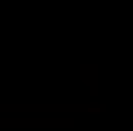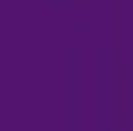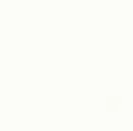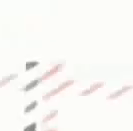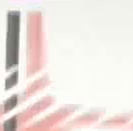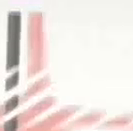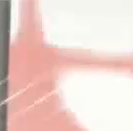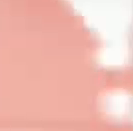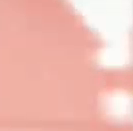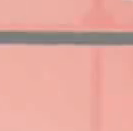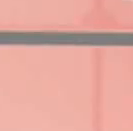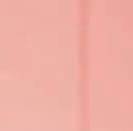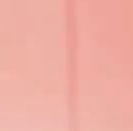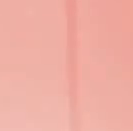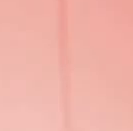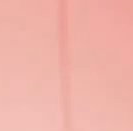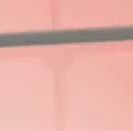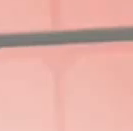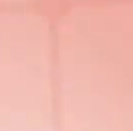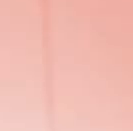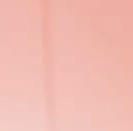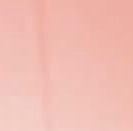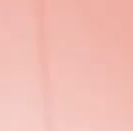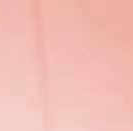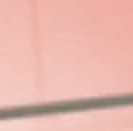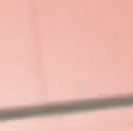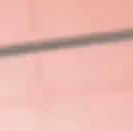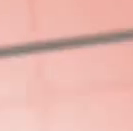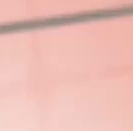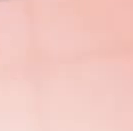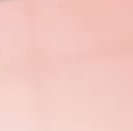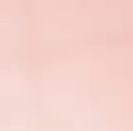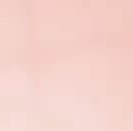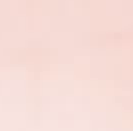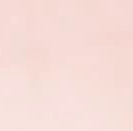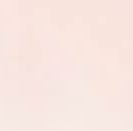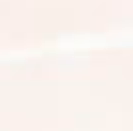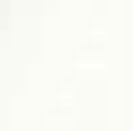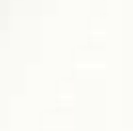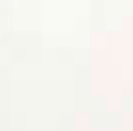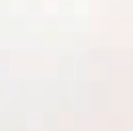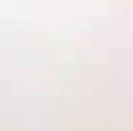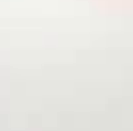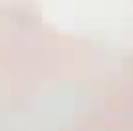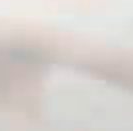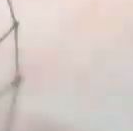viene Telediario, bajo supervisión adulta.